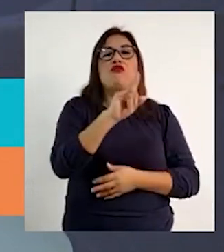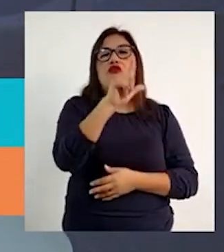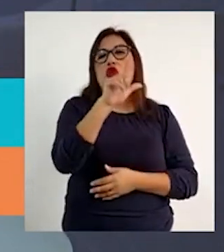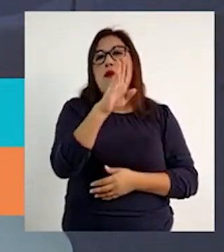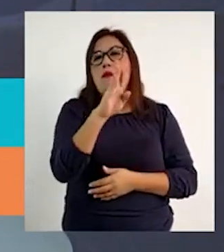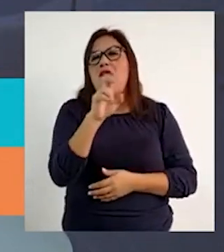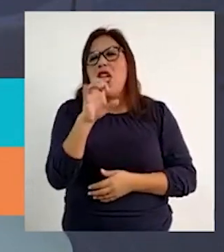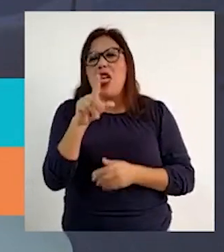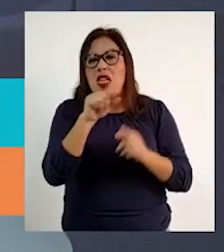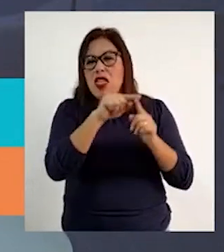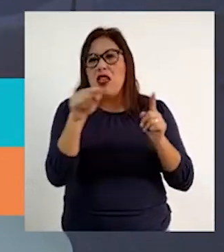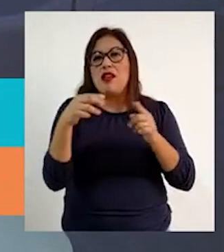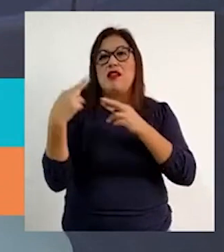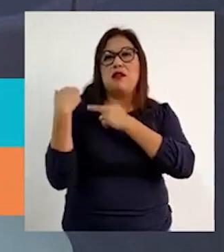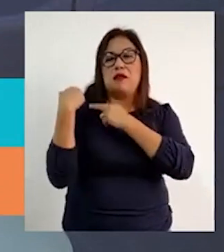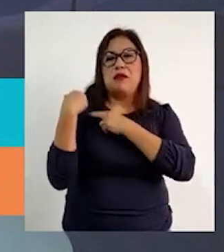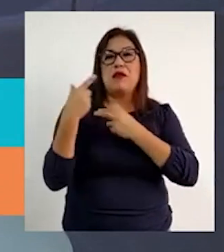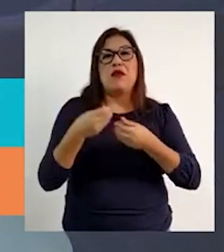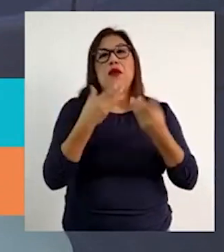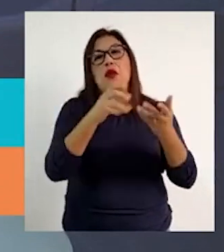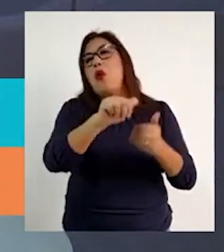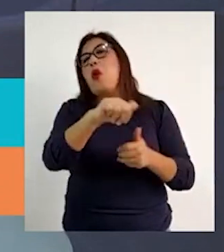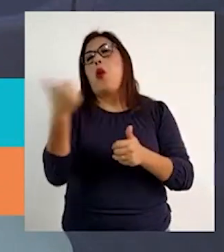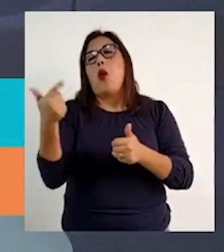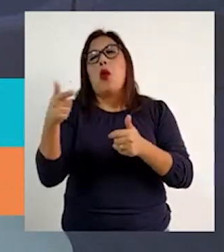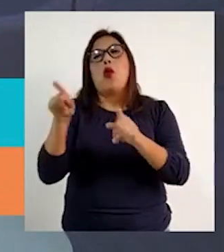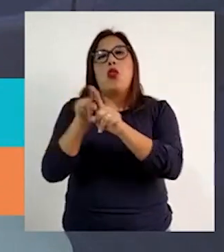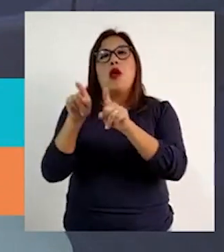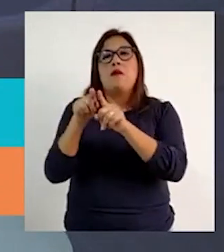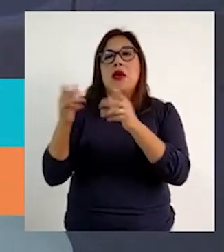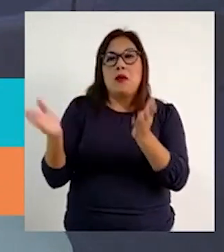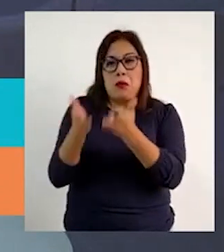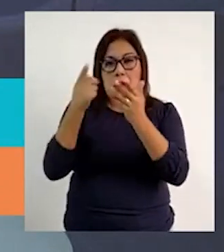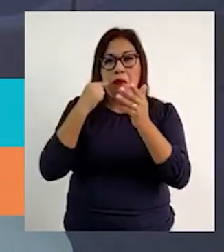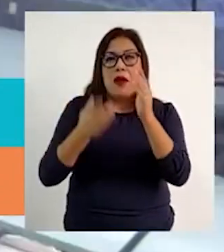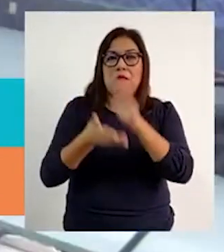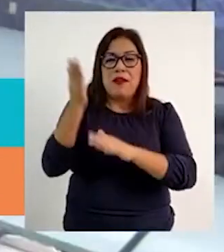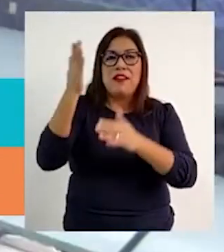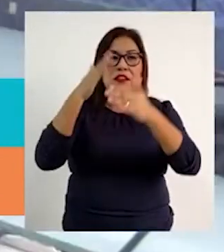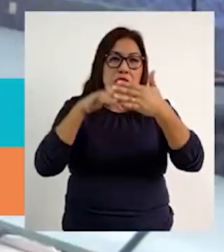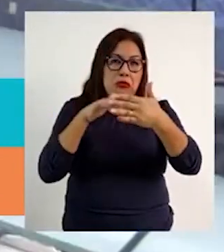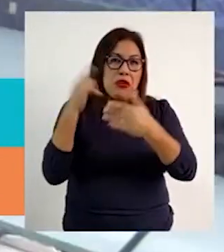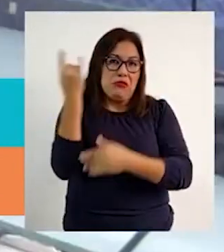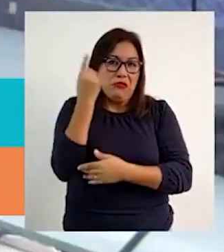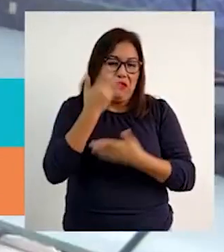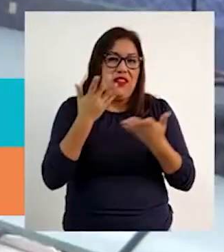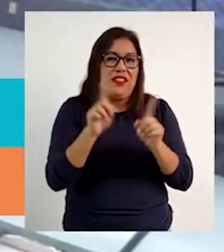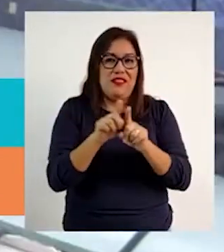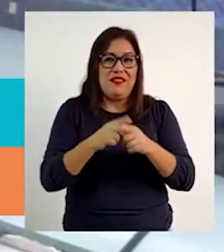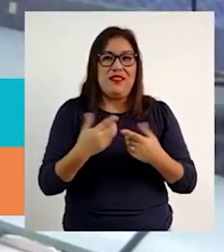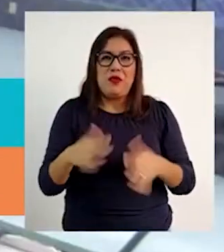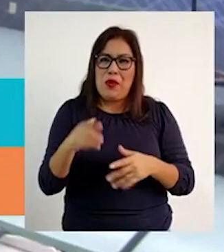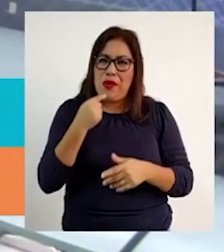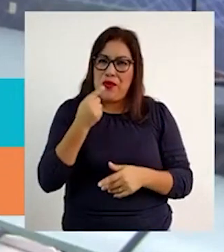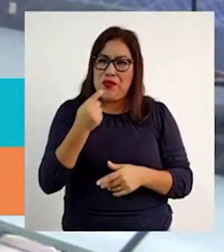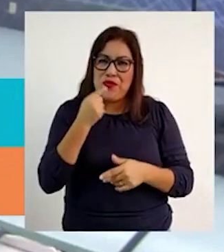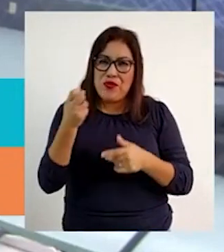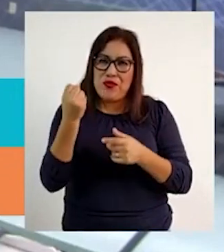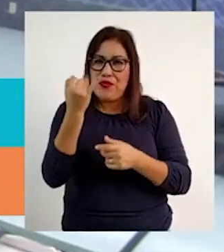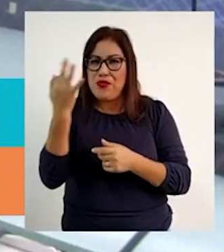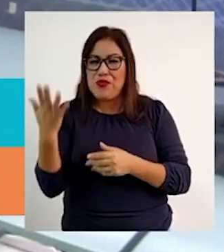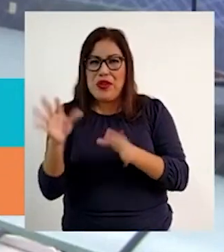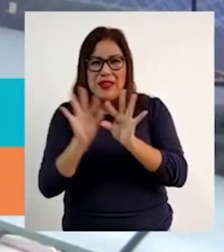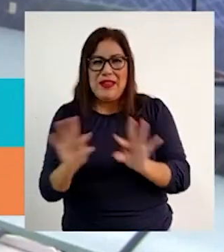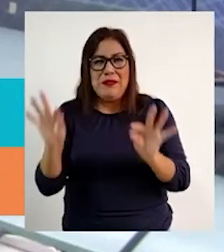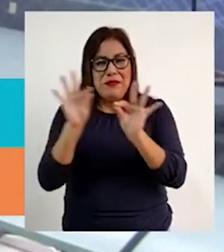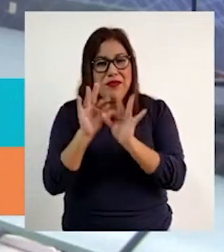programa que tenemos de Education USA que ayuda a promover estudios en los Estados Unidos. Qué importante todo esto que nos vienes a contar, Vanessa.